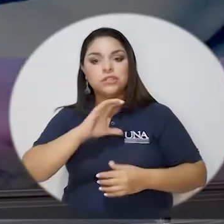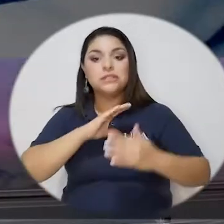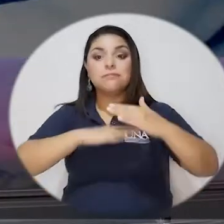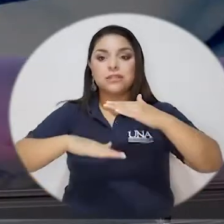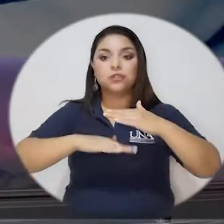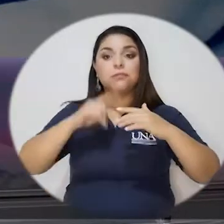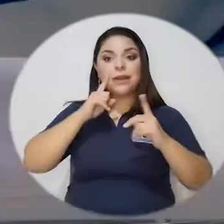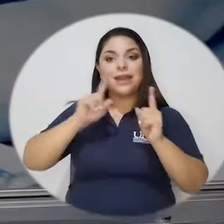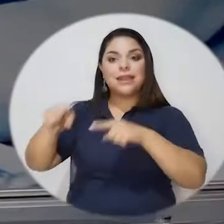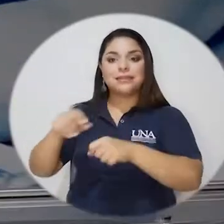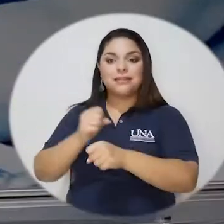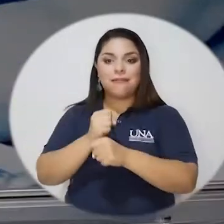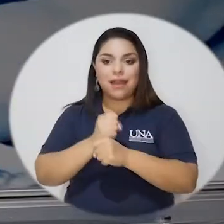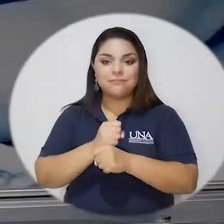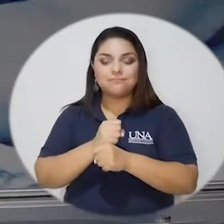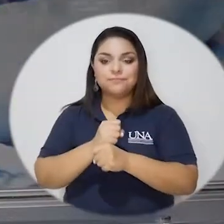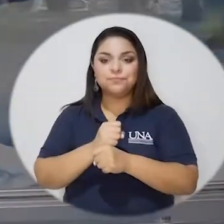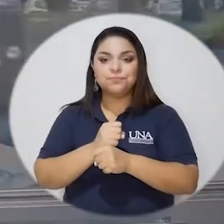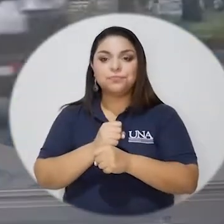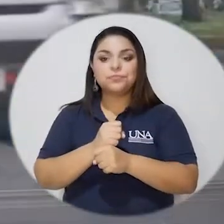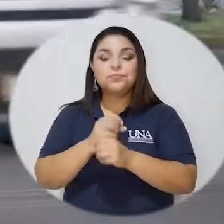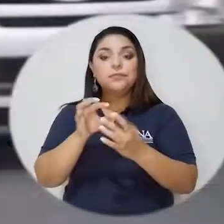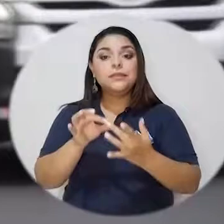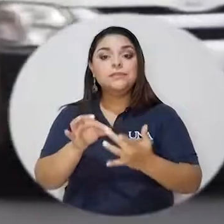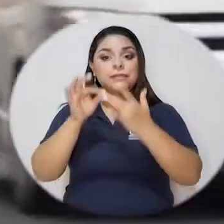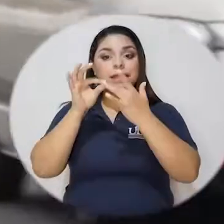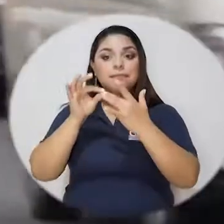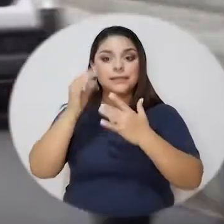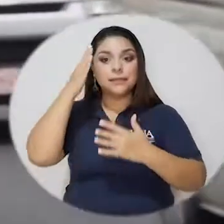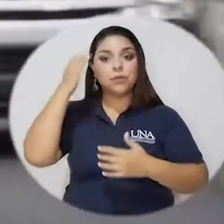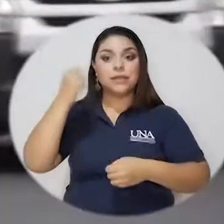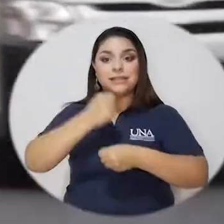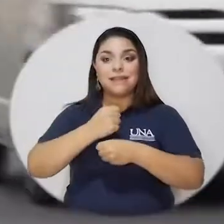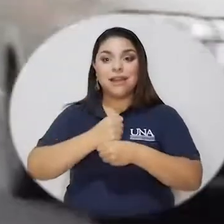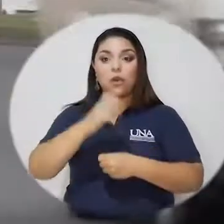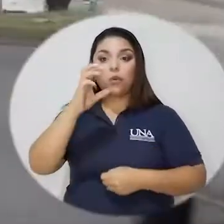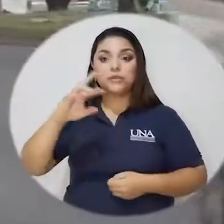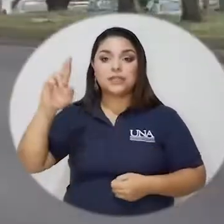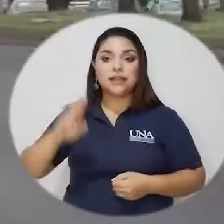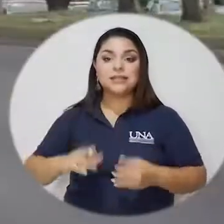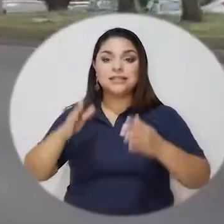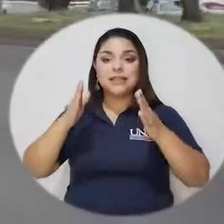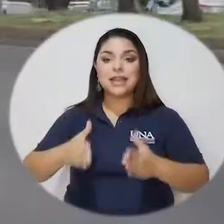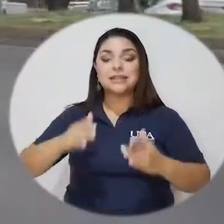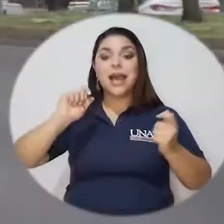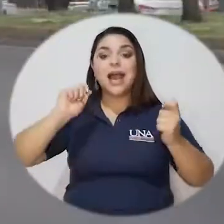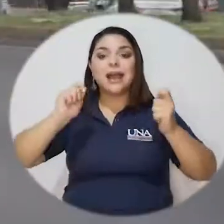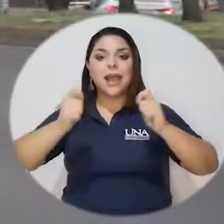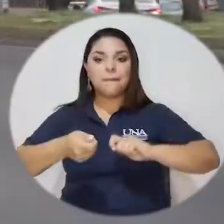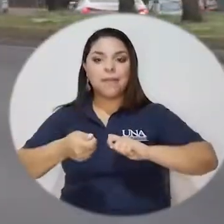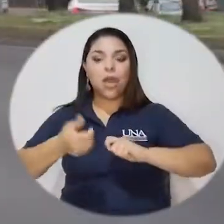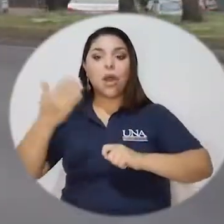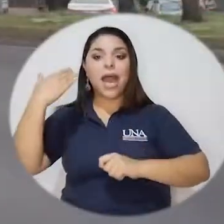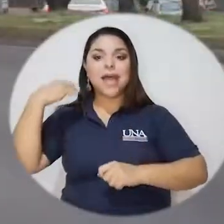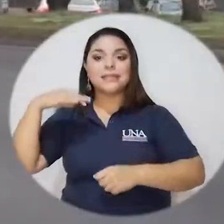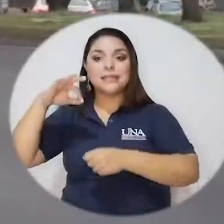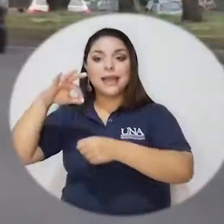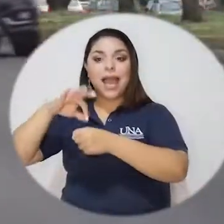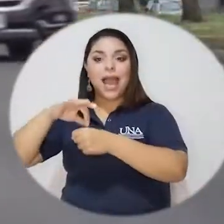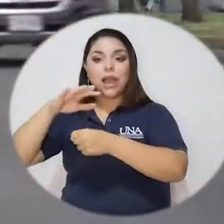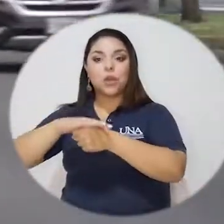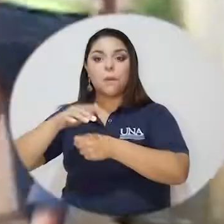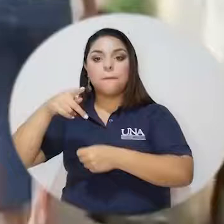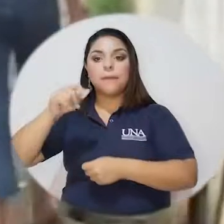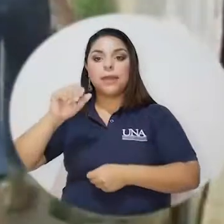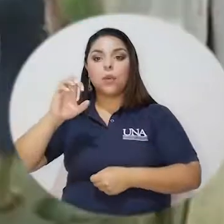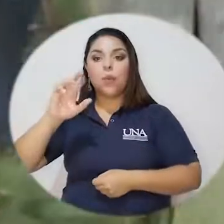básicas, ¿verdad?, para poder ingresar al mercado laboral actual y sobre todo que el mercado laboral costarricense ha ido cambiando de la parte agro